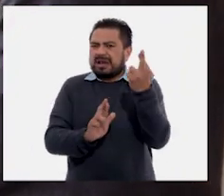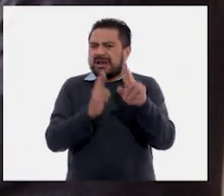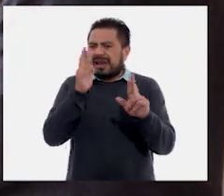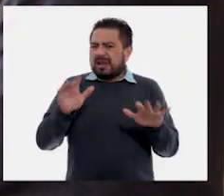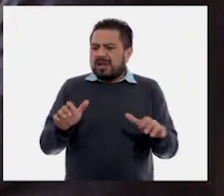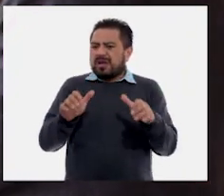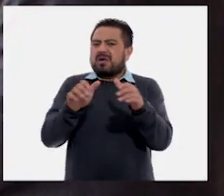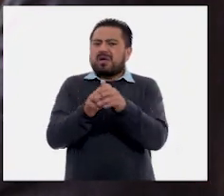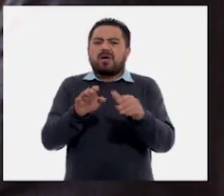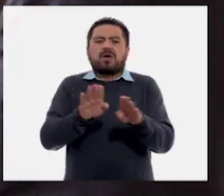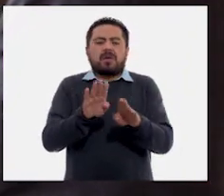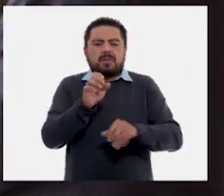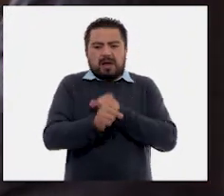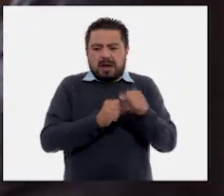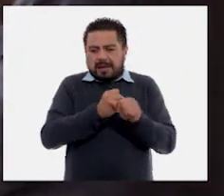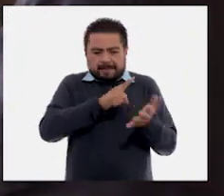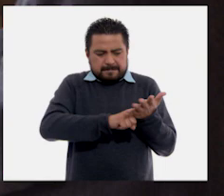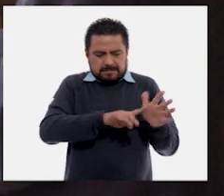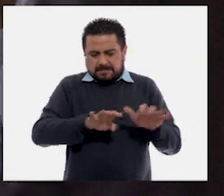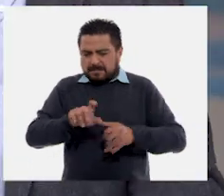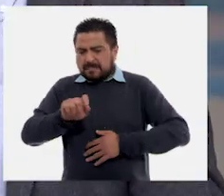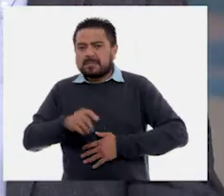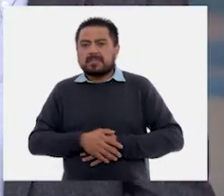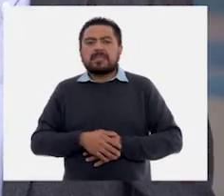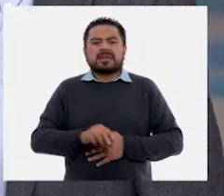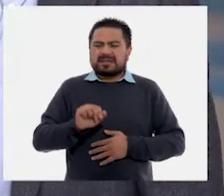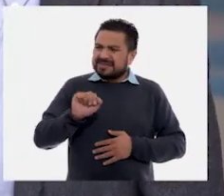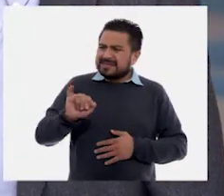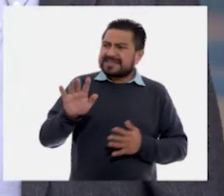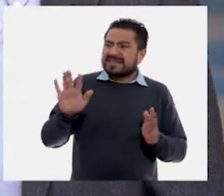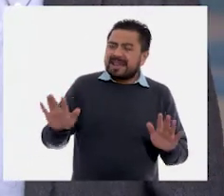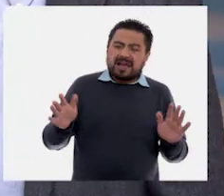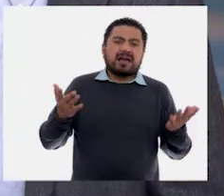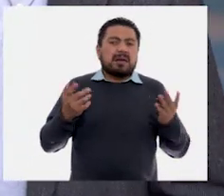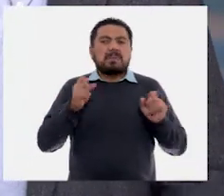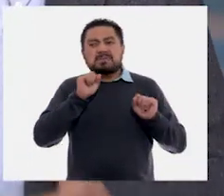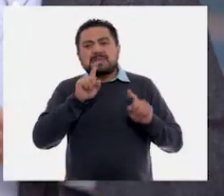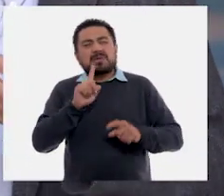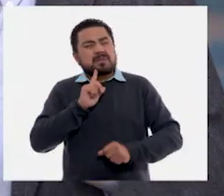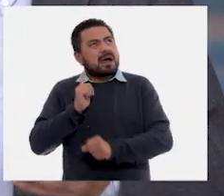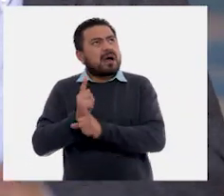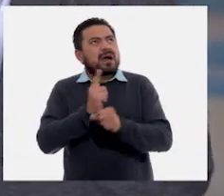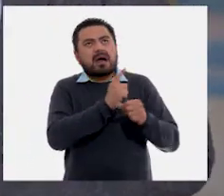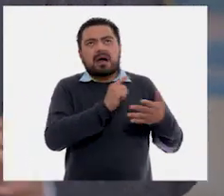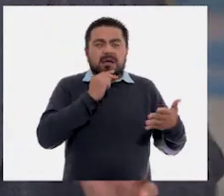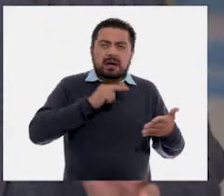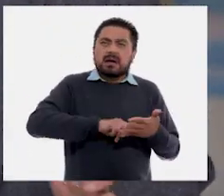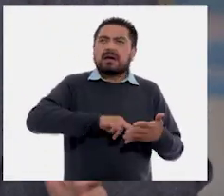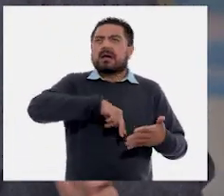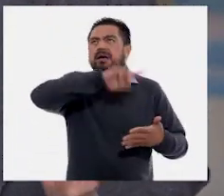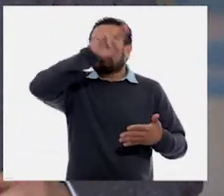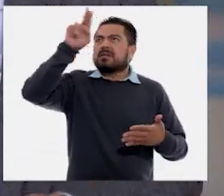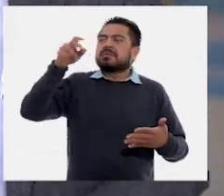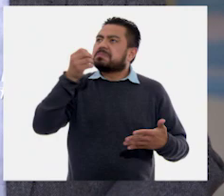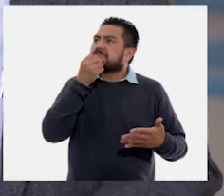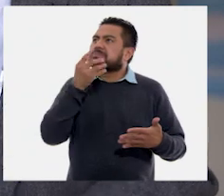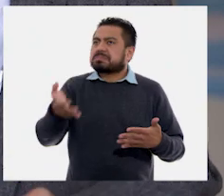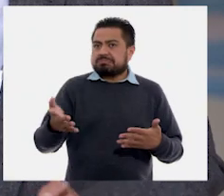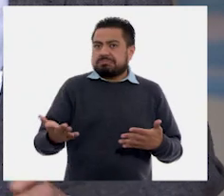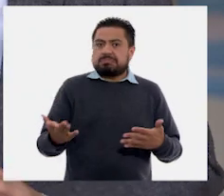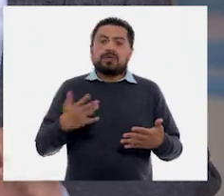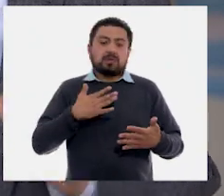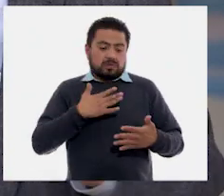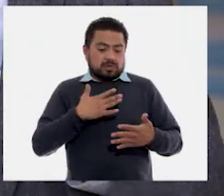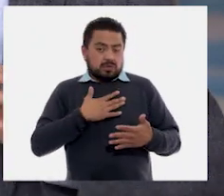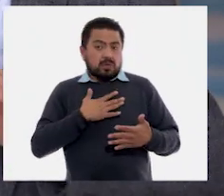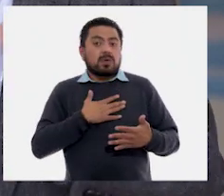que es el de los años 20, ¿no? Sí, bueno, y podemos ver también murales maravillosos, digo. Yo